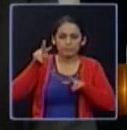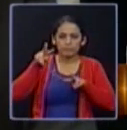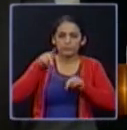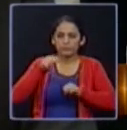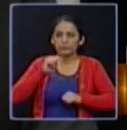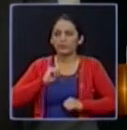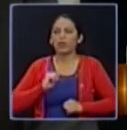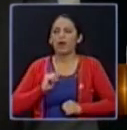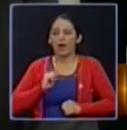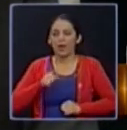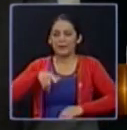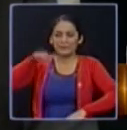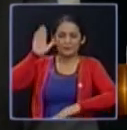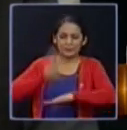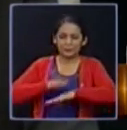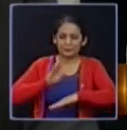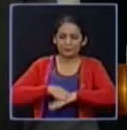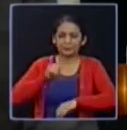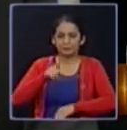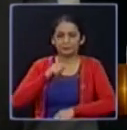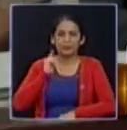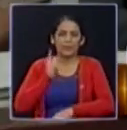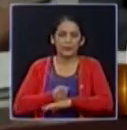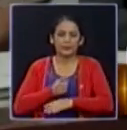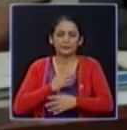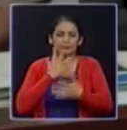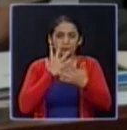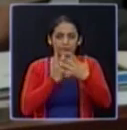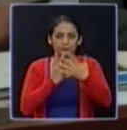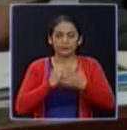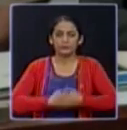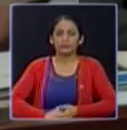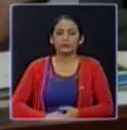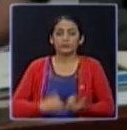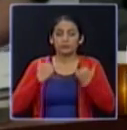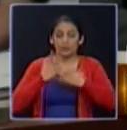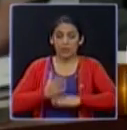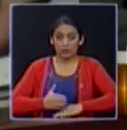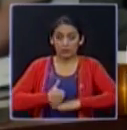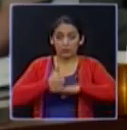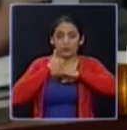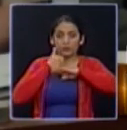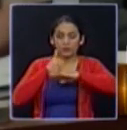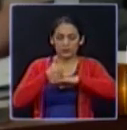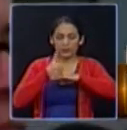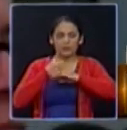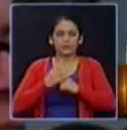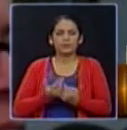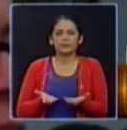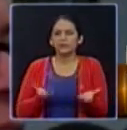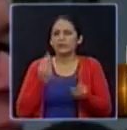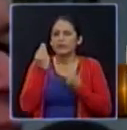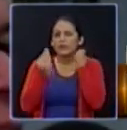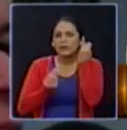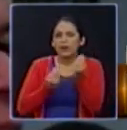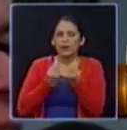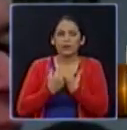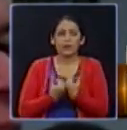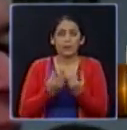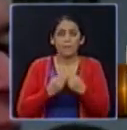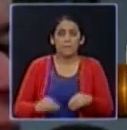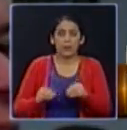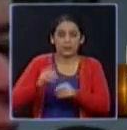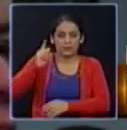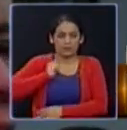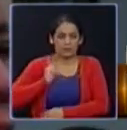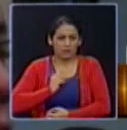a la que le corresponde establecer las sanciones. La autoridad, para evitar entorpecer la indagación del caso, prefiere no ahondar en